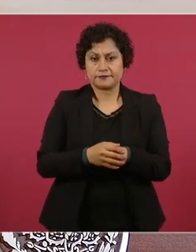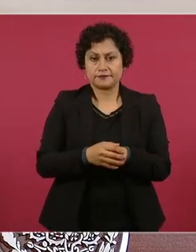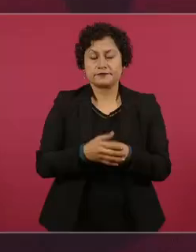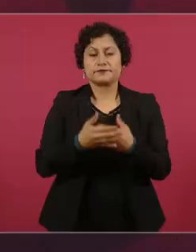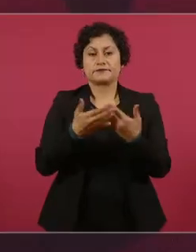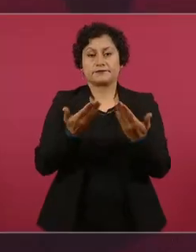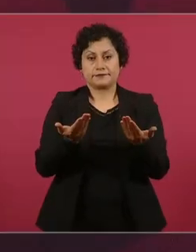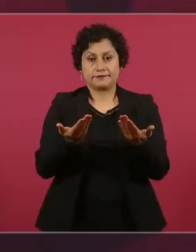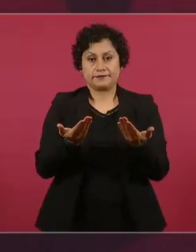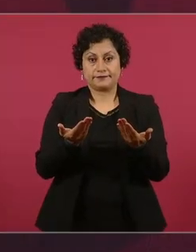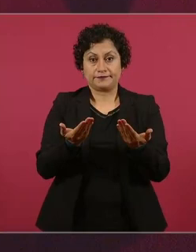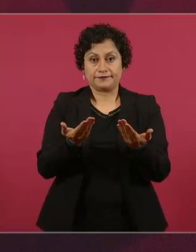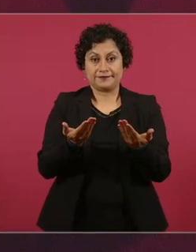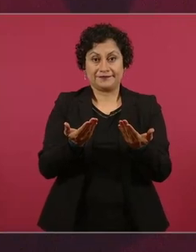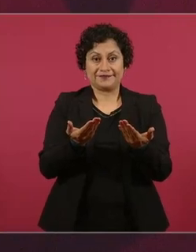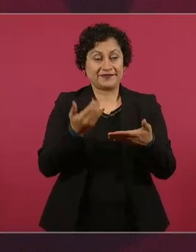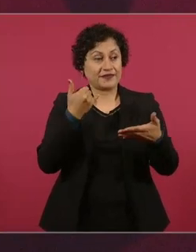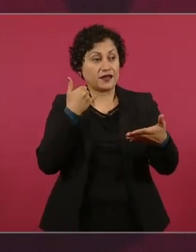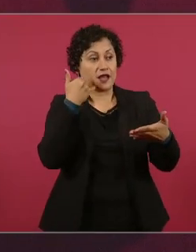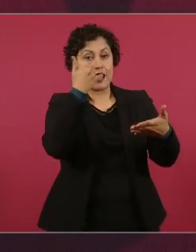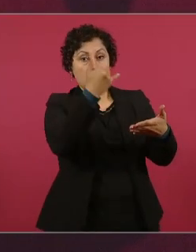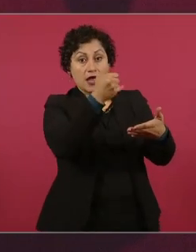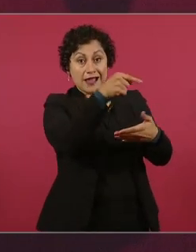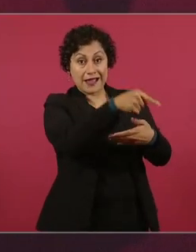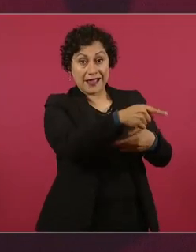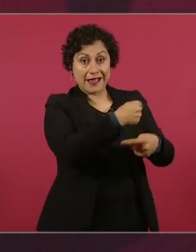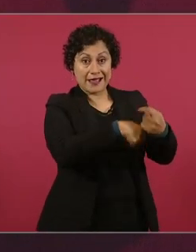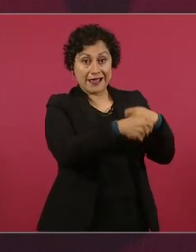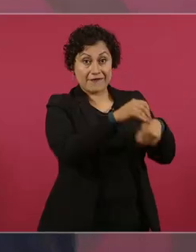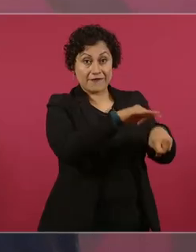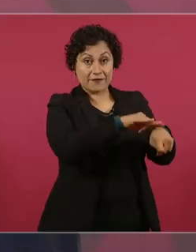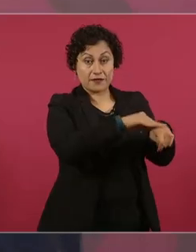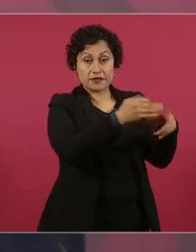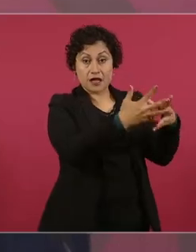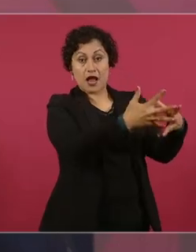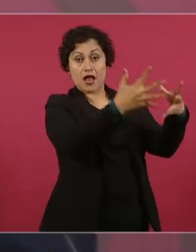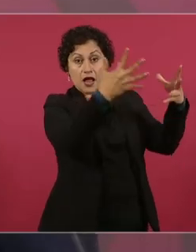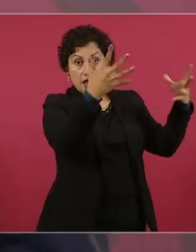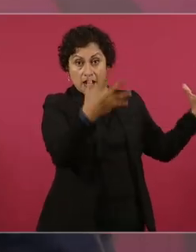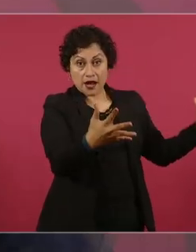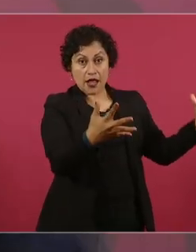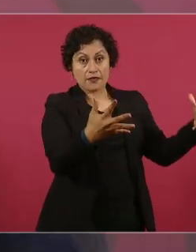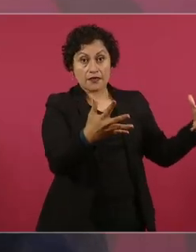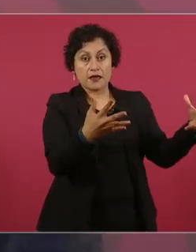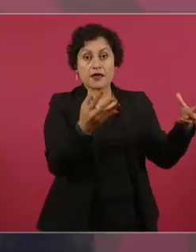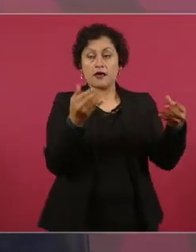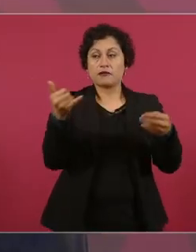megafarmacia? Reciben la solicitud y enlazan